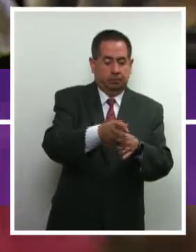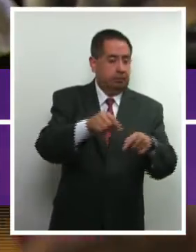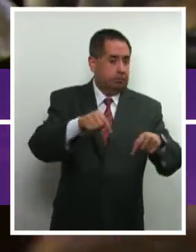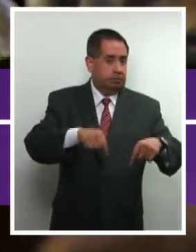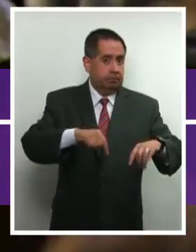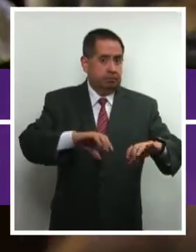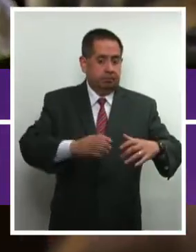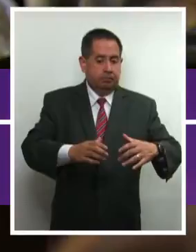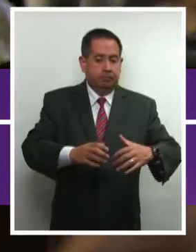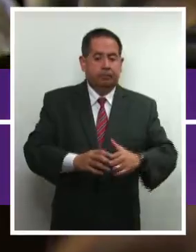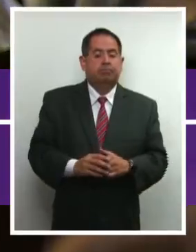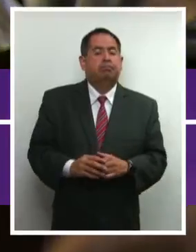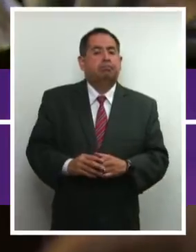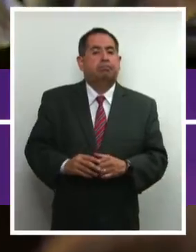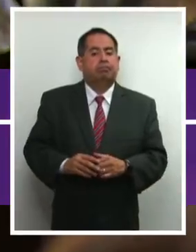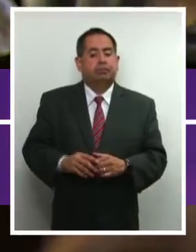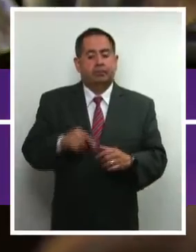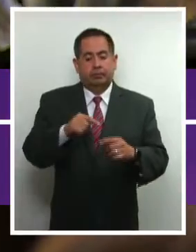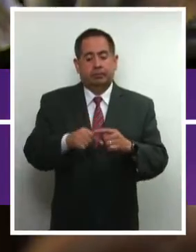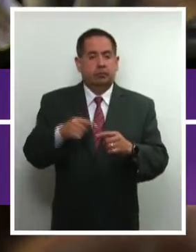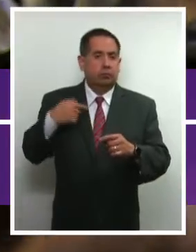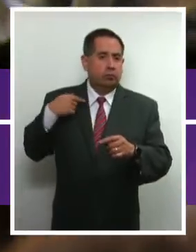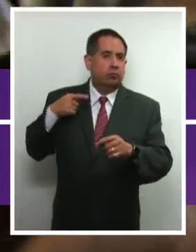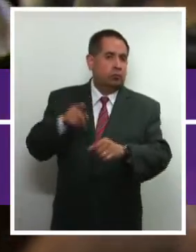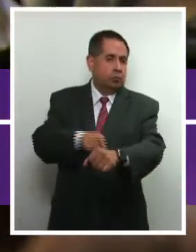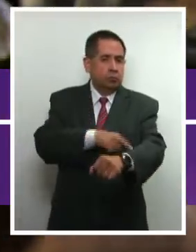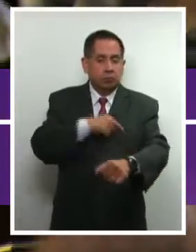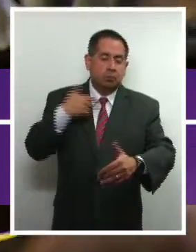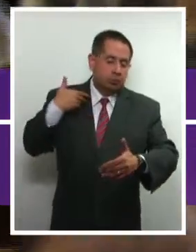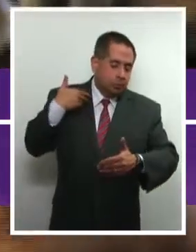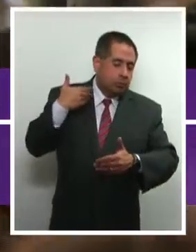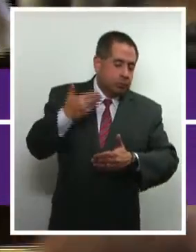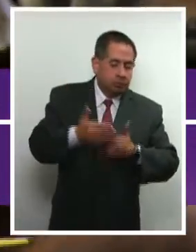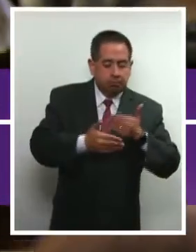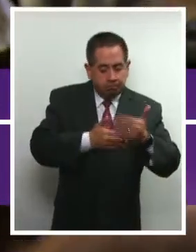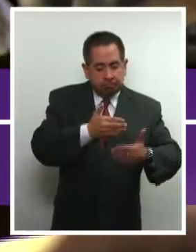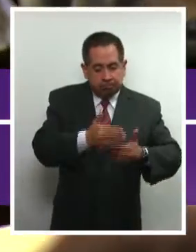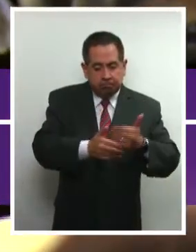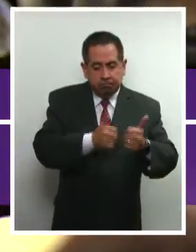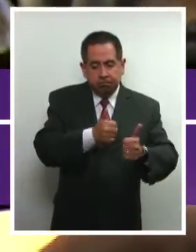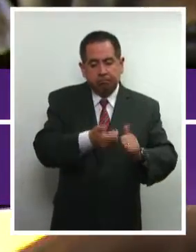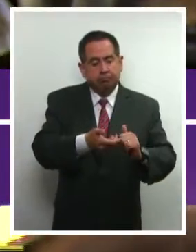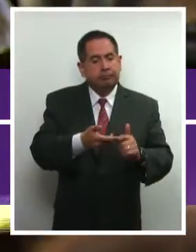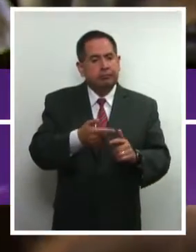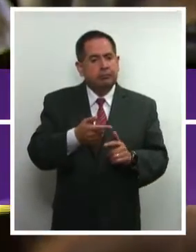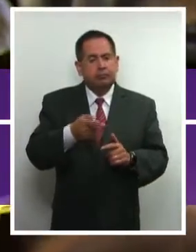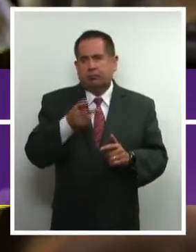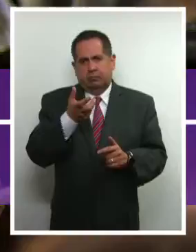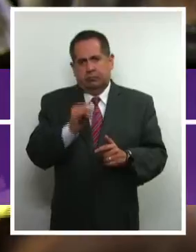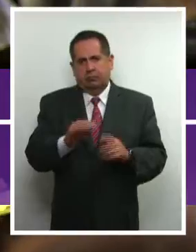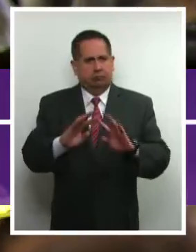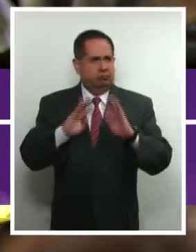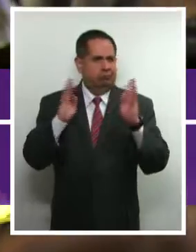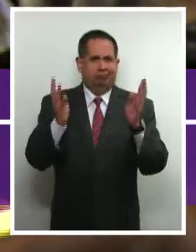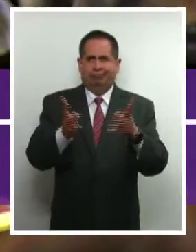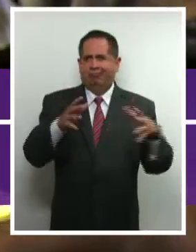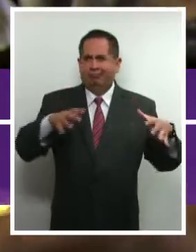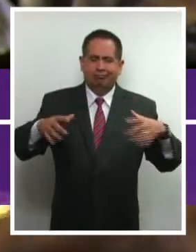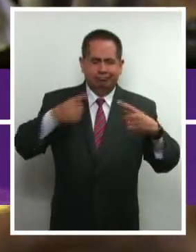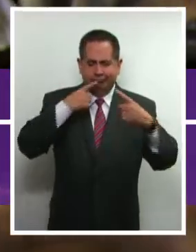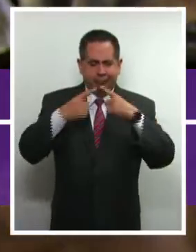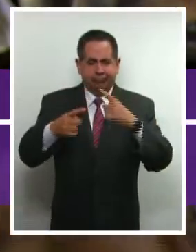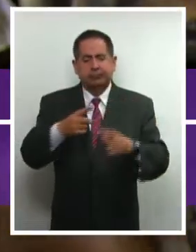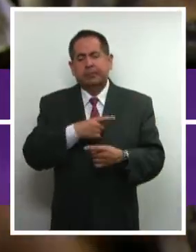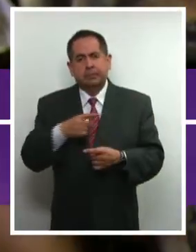Aquí, en este largo proceso, ha habido lo que debe haber en un parlamento.